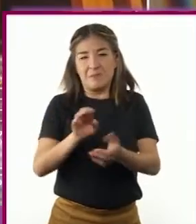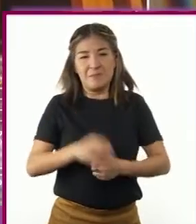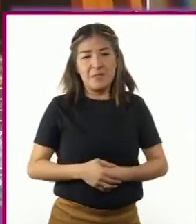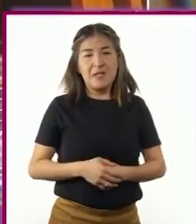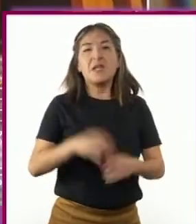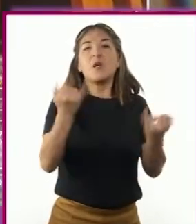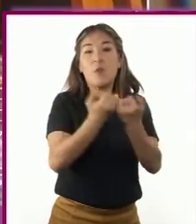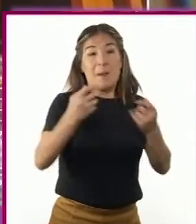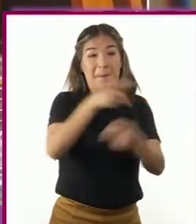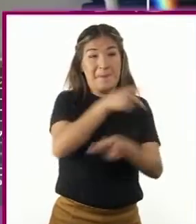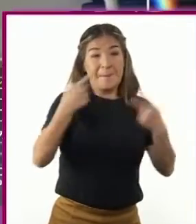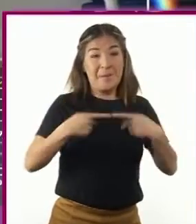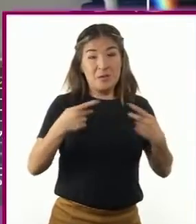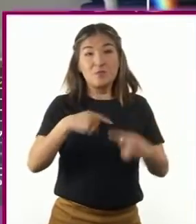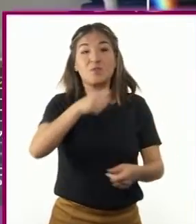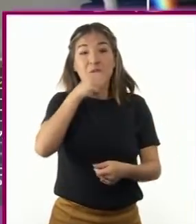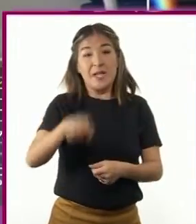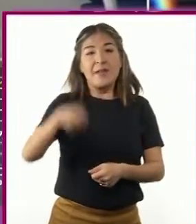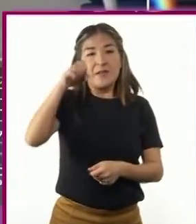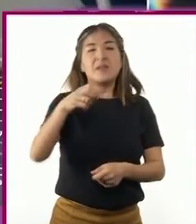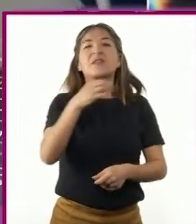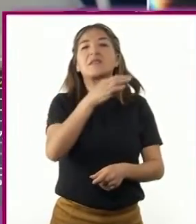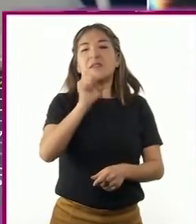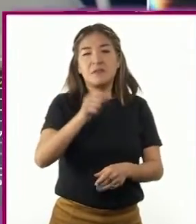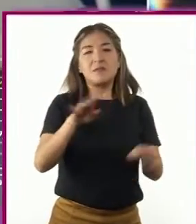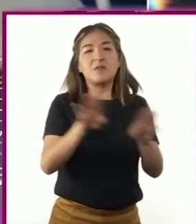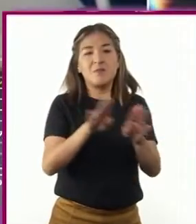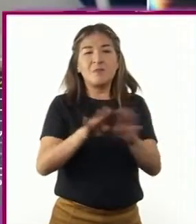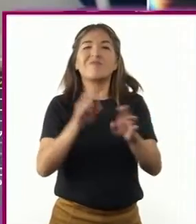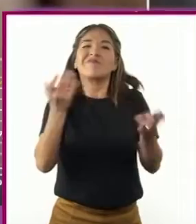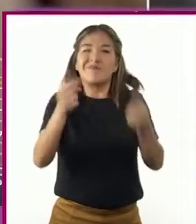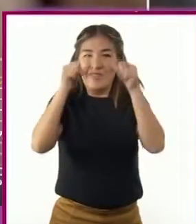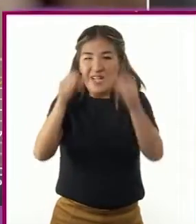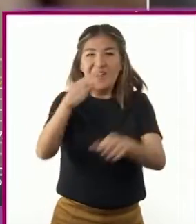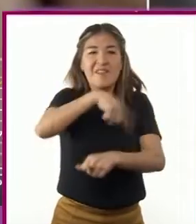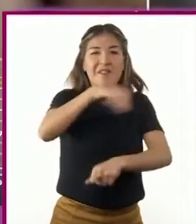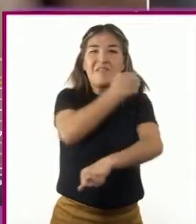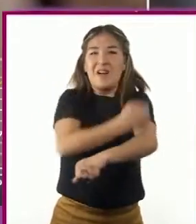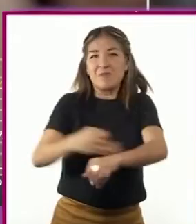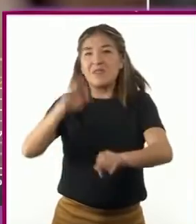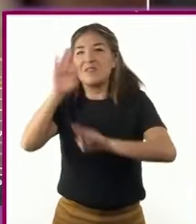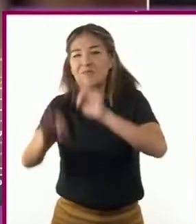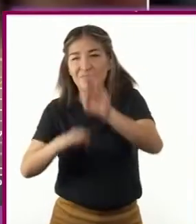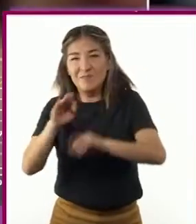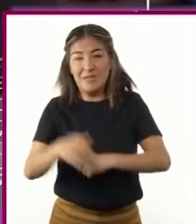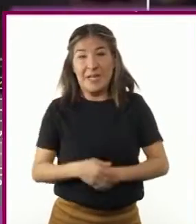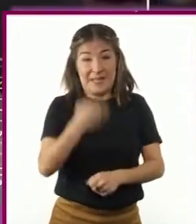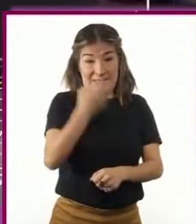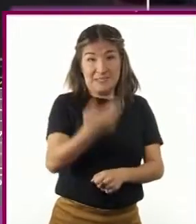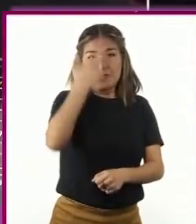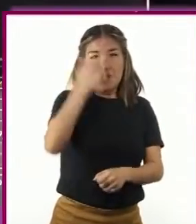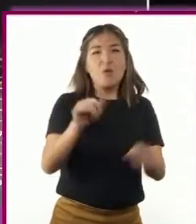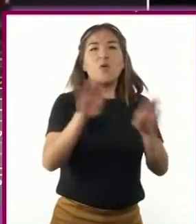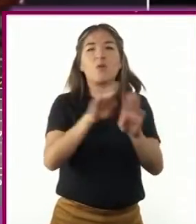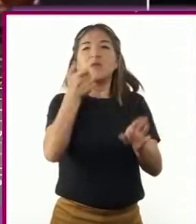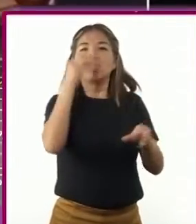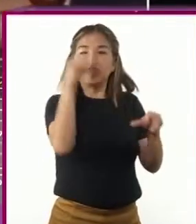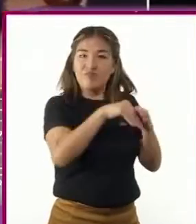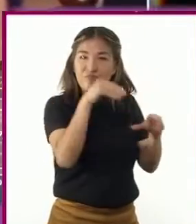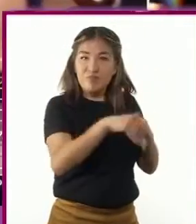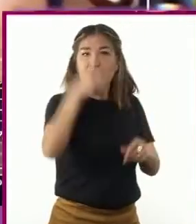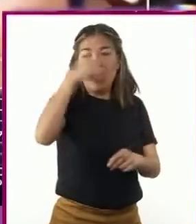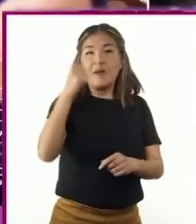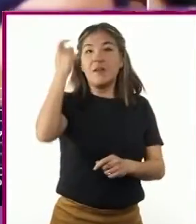mayores necesitan de cuidados que por lo general recaen en sus familias. En ese sentido, los sistemas de ahorro y de pensiones